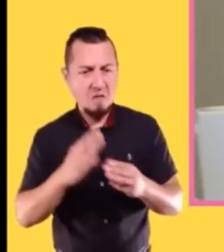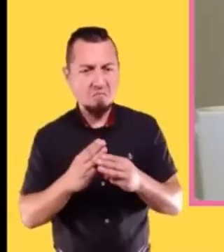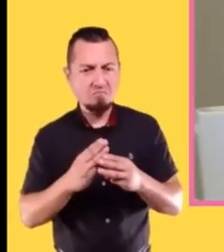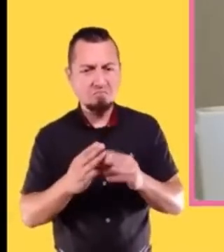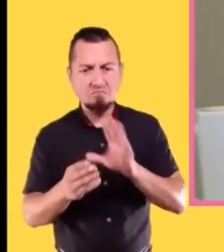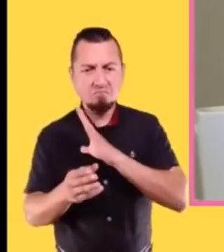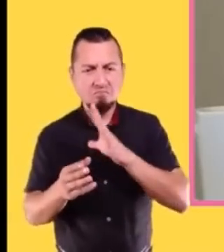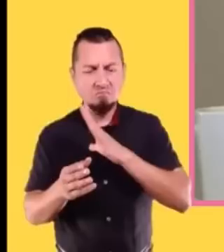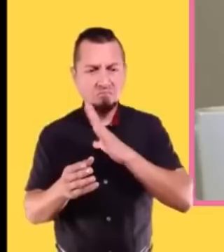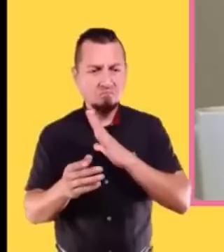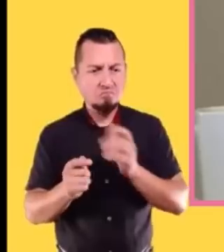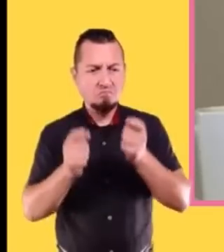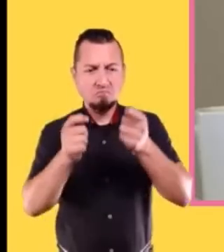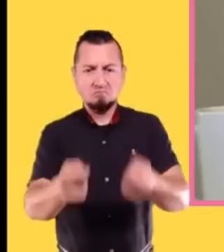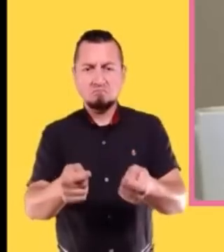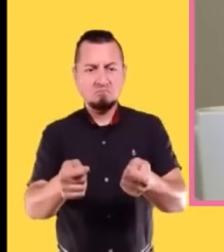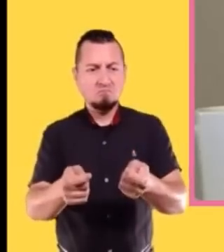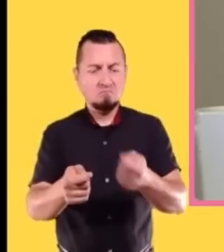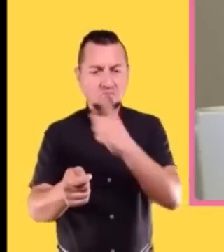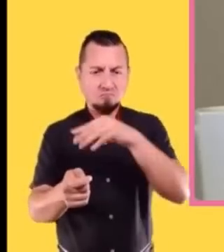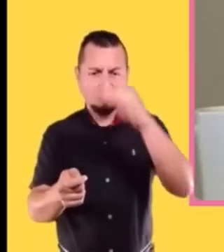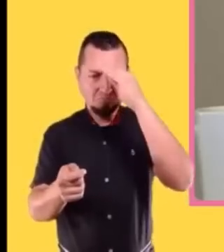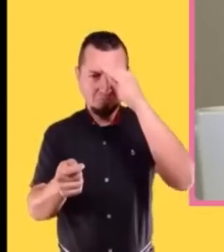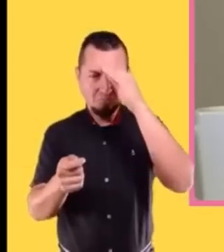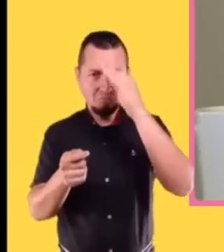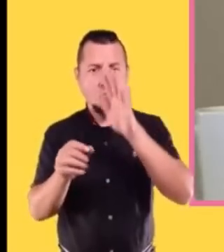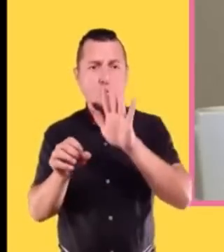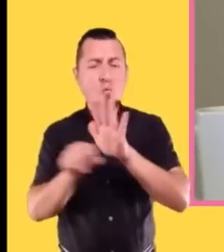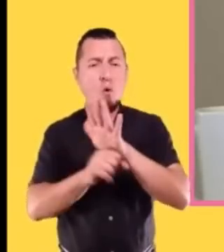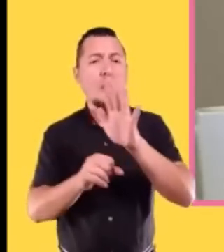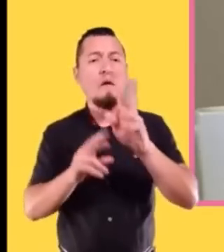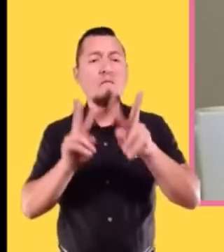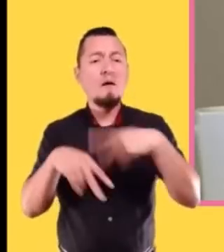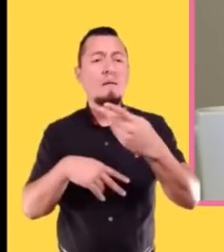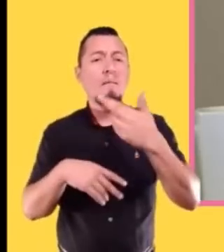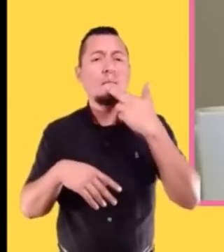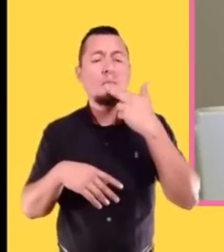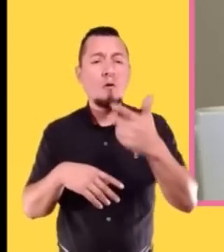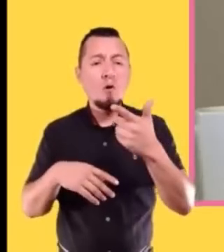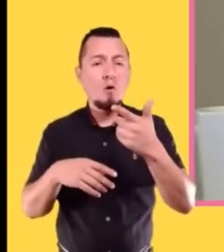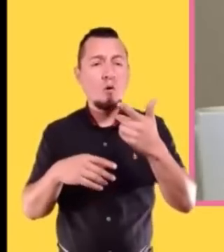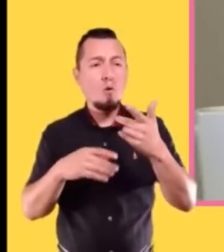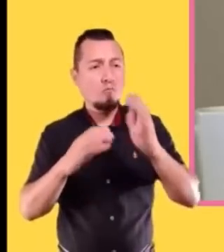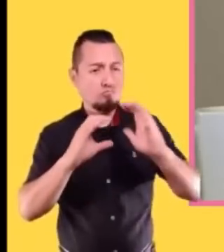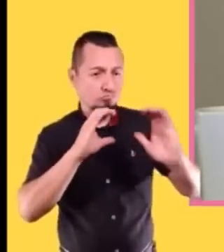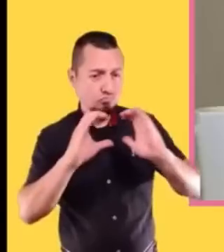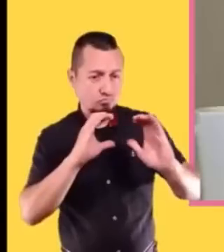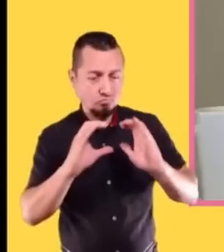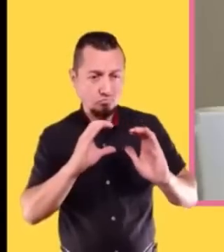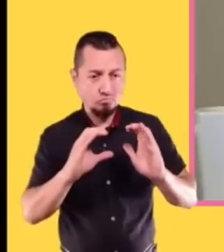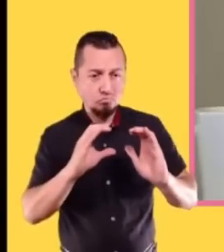y tendríamos que tomar una definición al respecto, platicada con